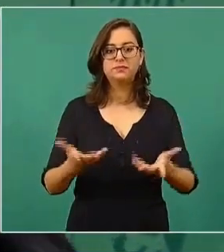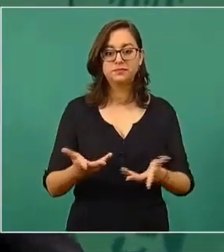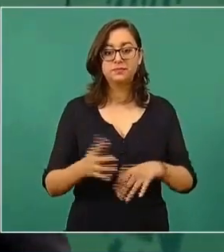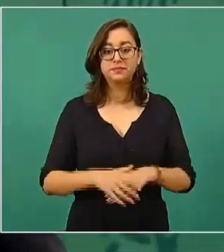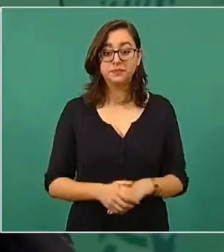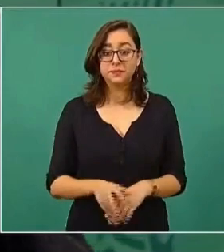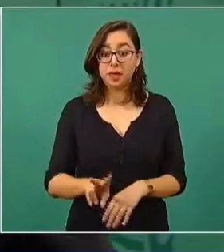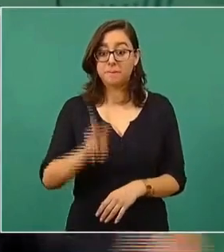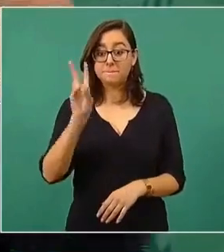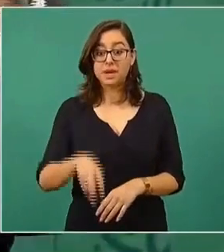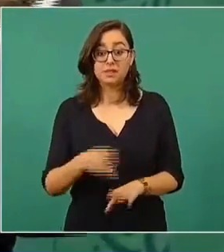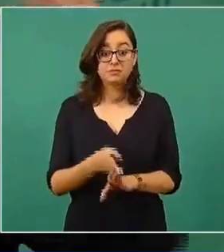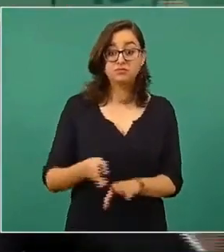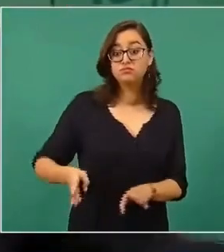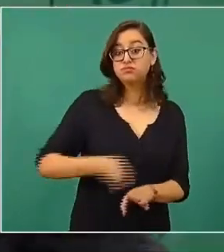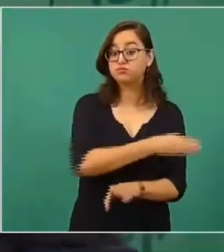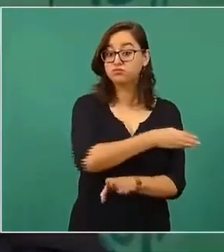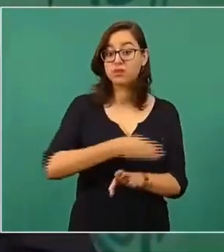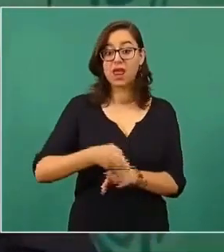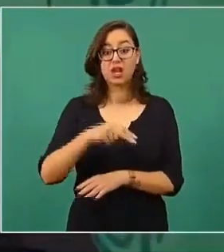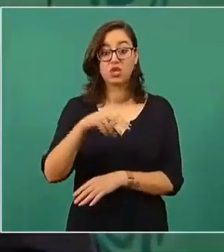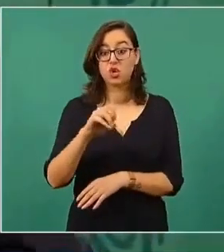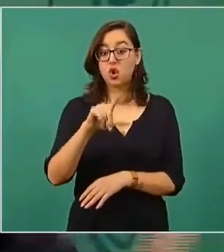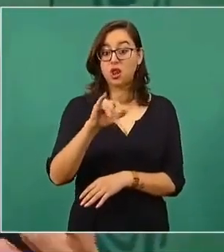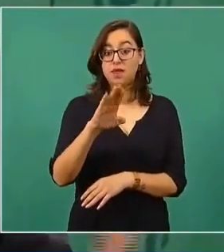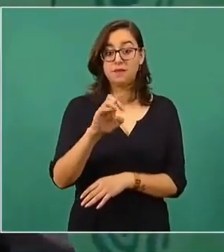durante todo el periodo neoliberal.